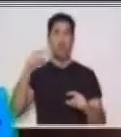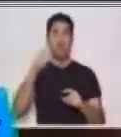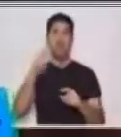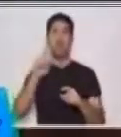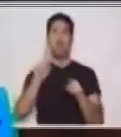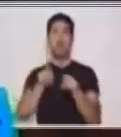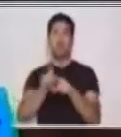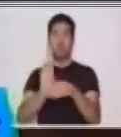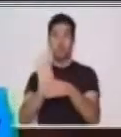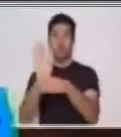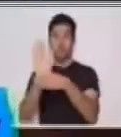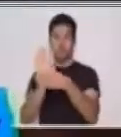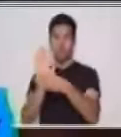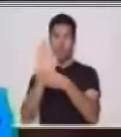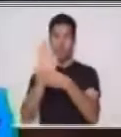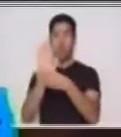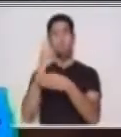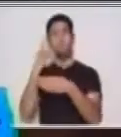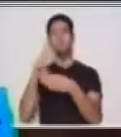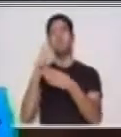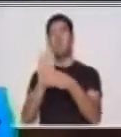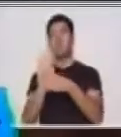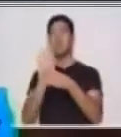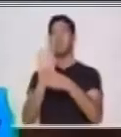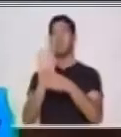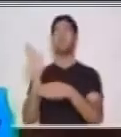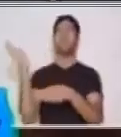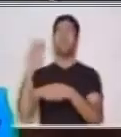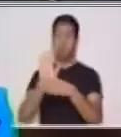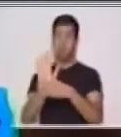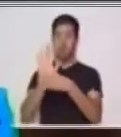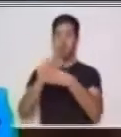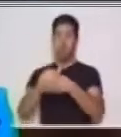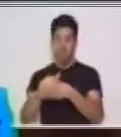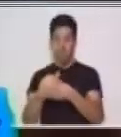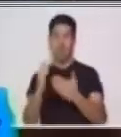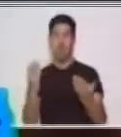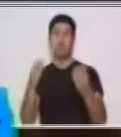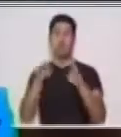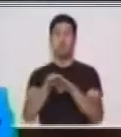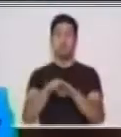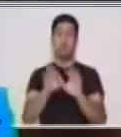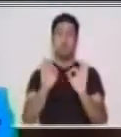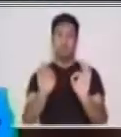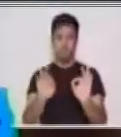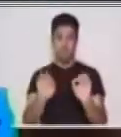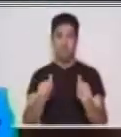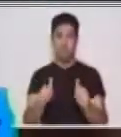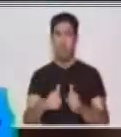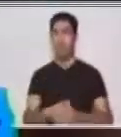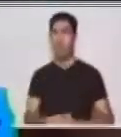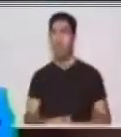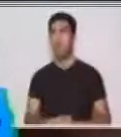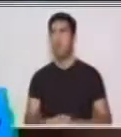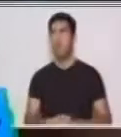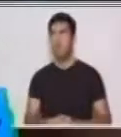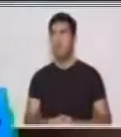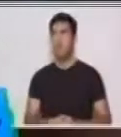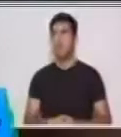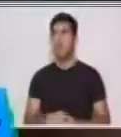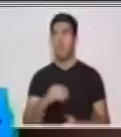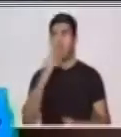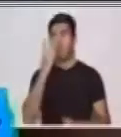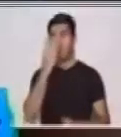también acá, 2 centímetros más acá, a este también, al de abajo y al de los lados, para que podamos hacer la